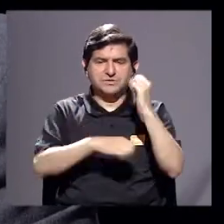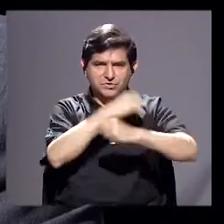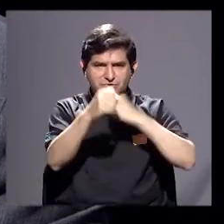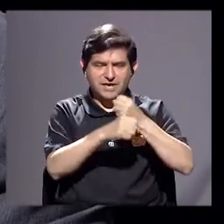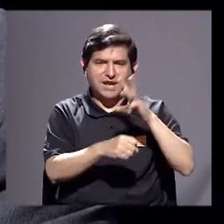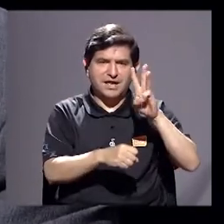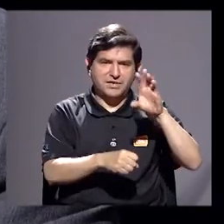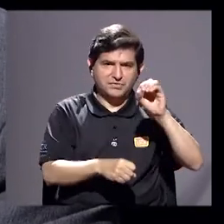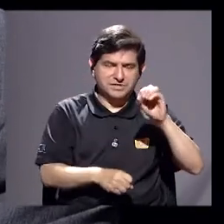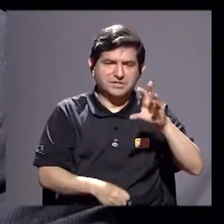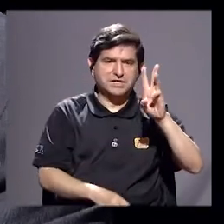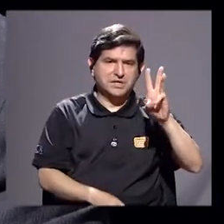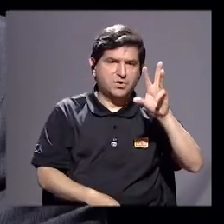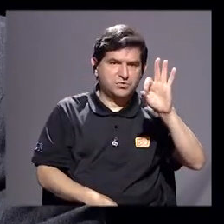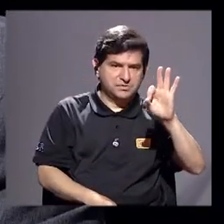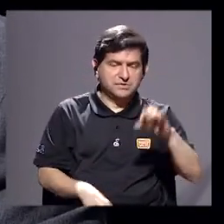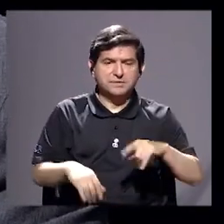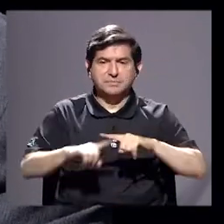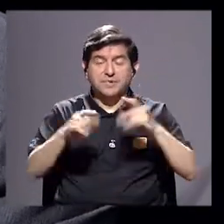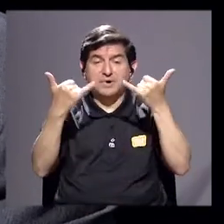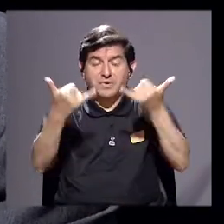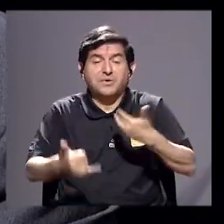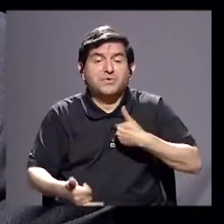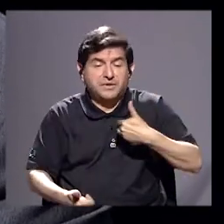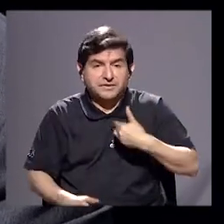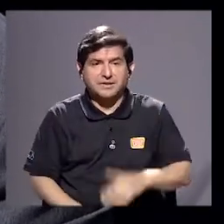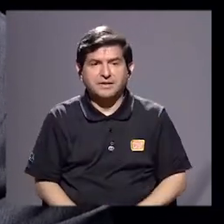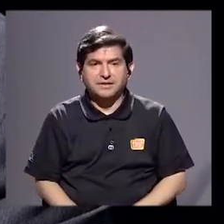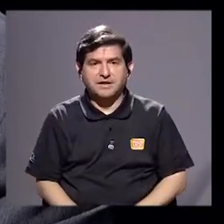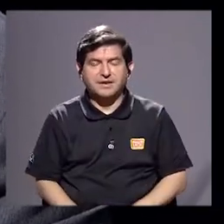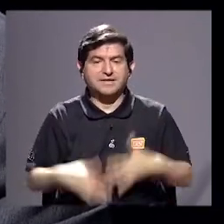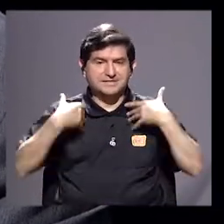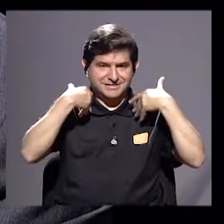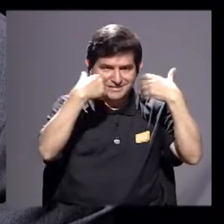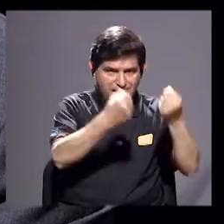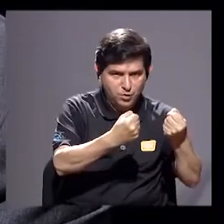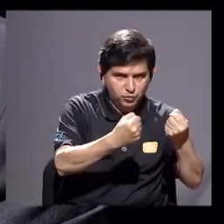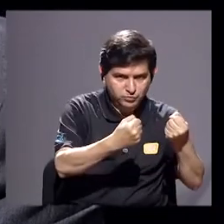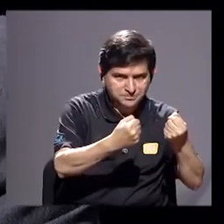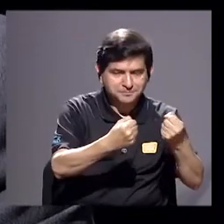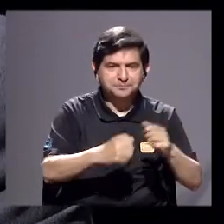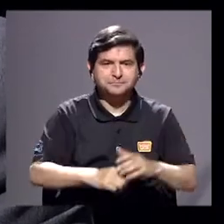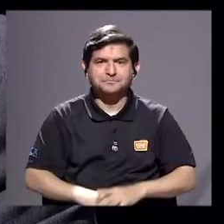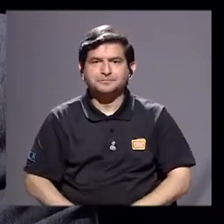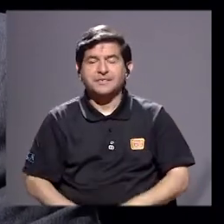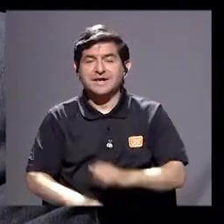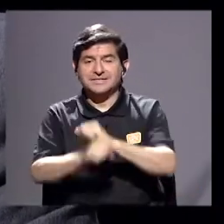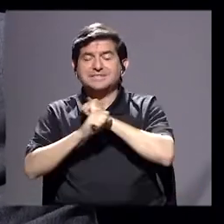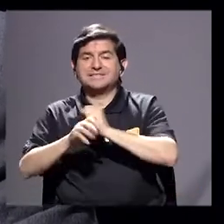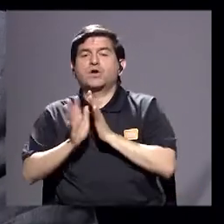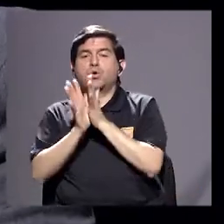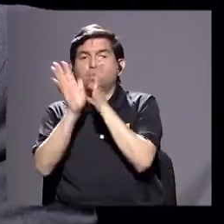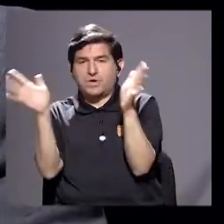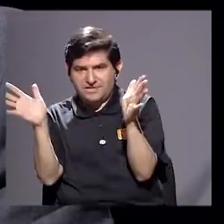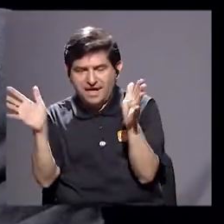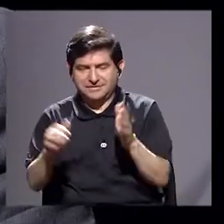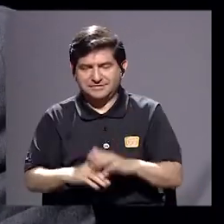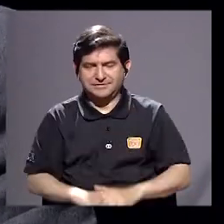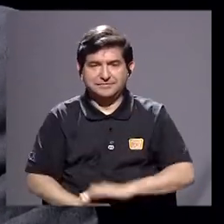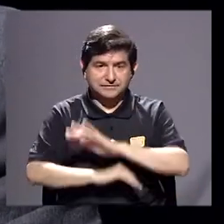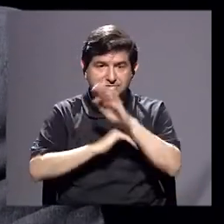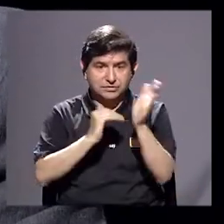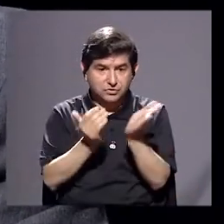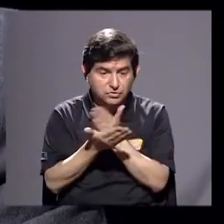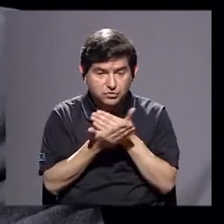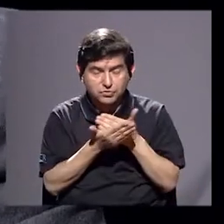69 pero en la actualidad tenemos por ejemplo el sector salud tenemos seguridad pública que también forma parte de todo